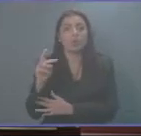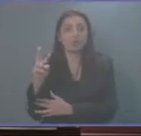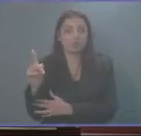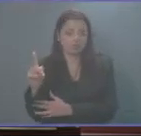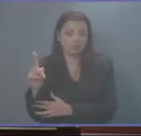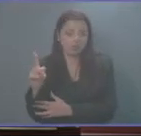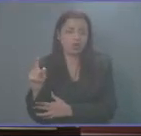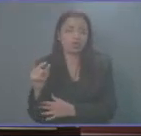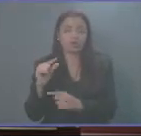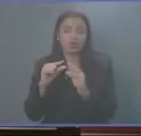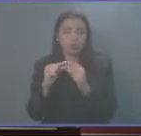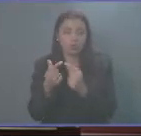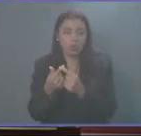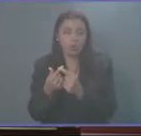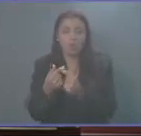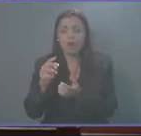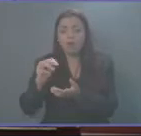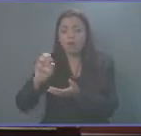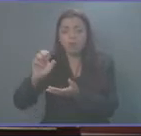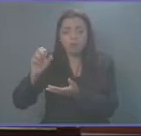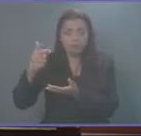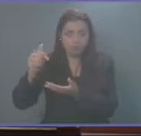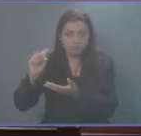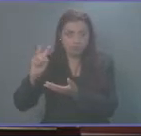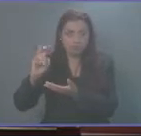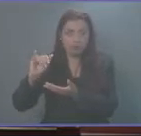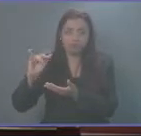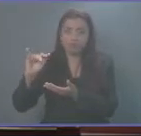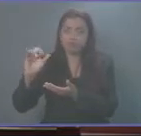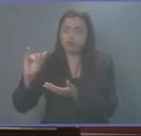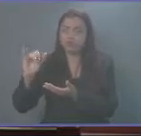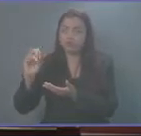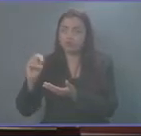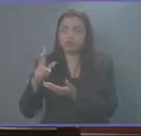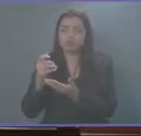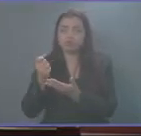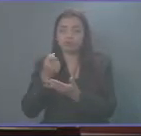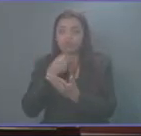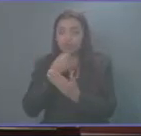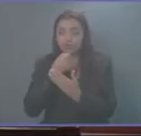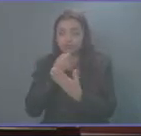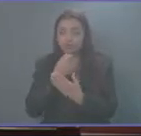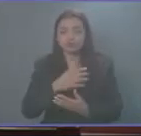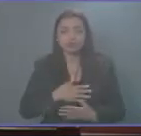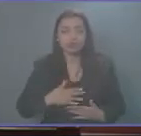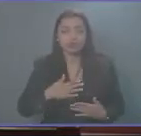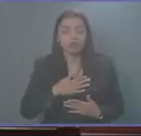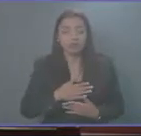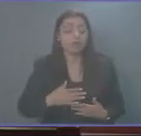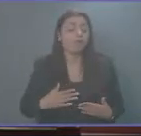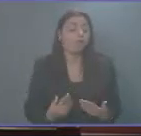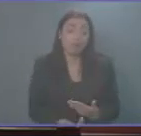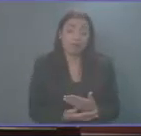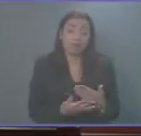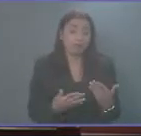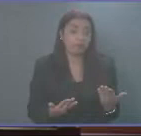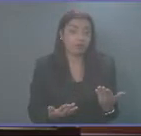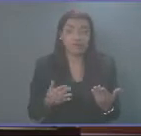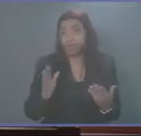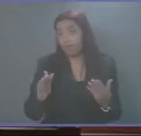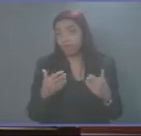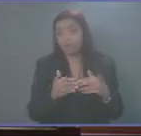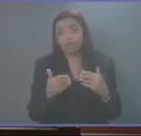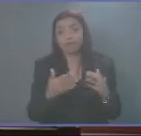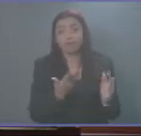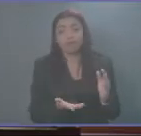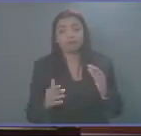de noticias, de diversión, de entretenimiento a través de sus